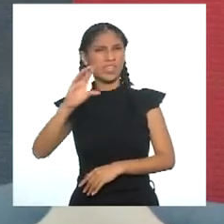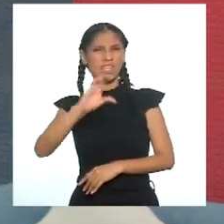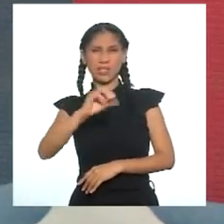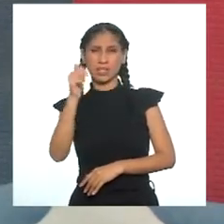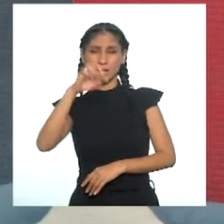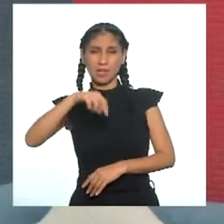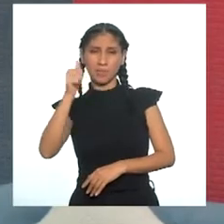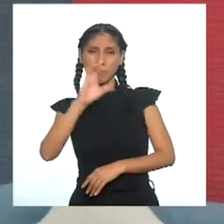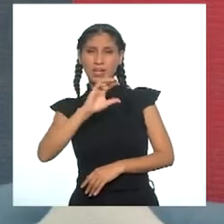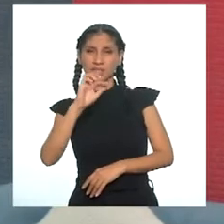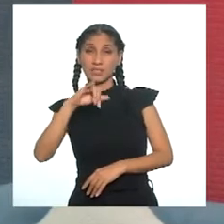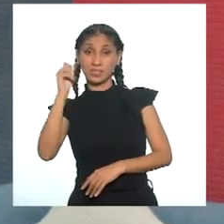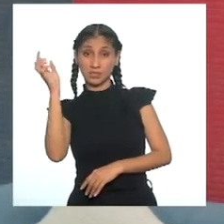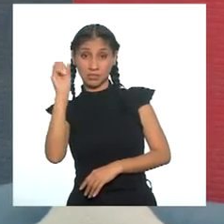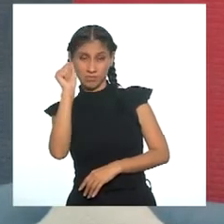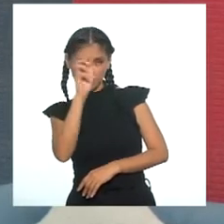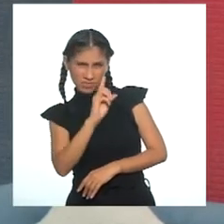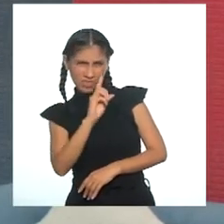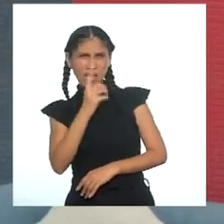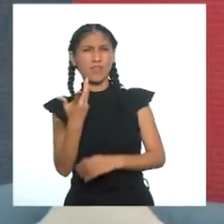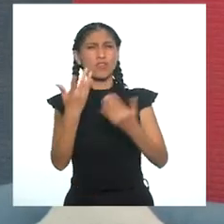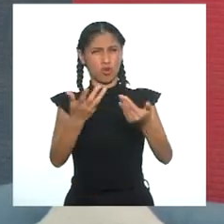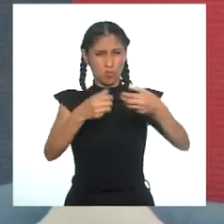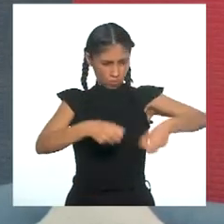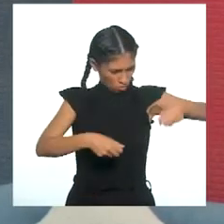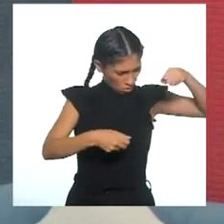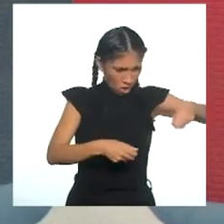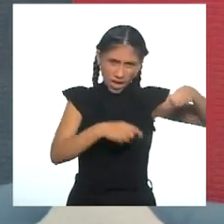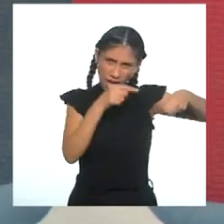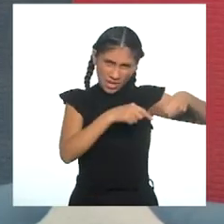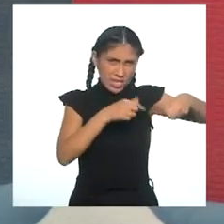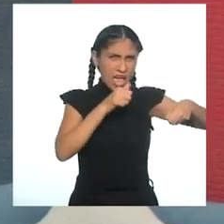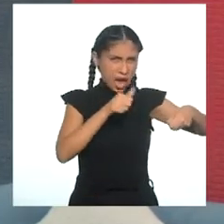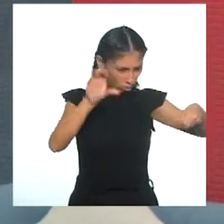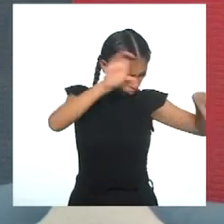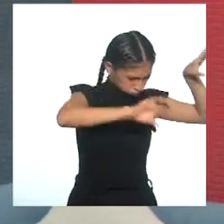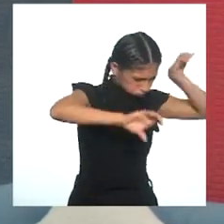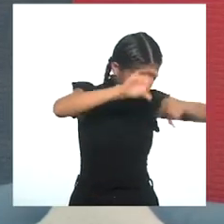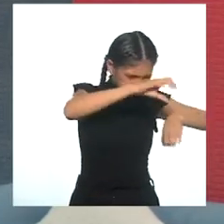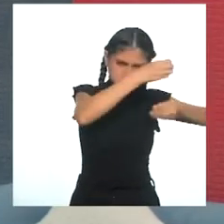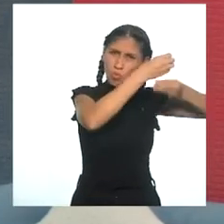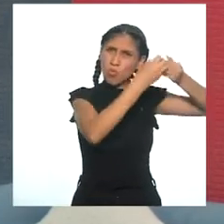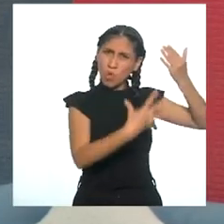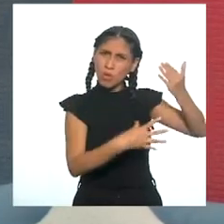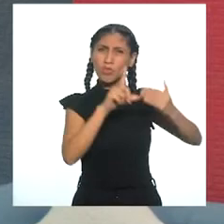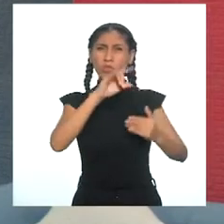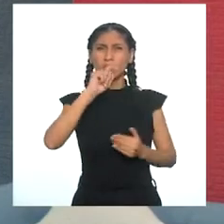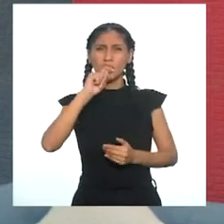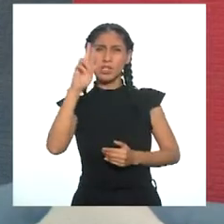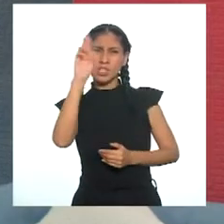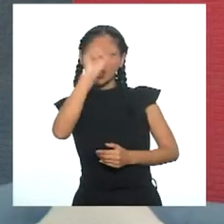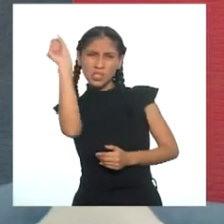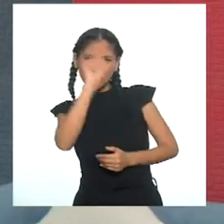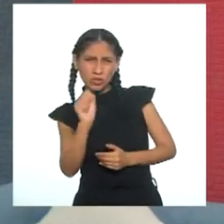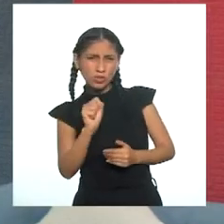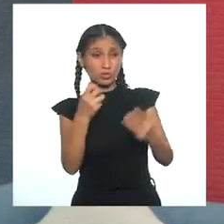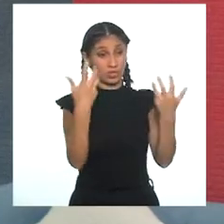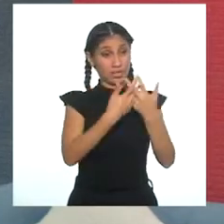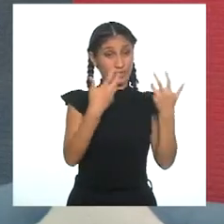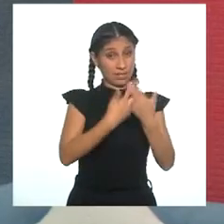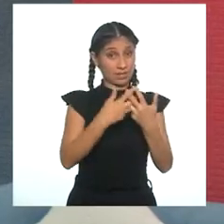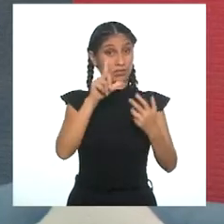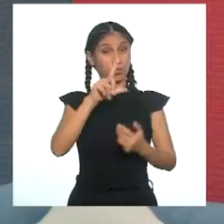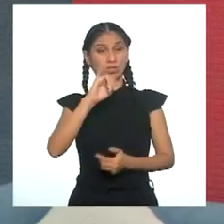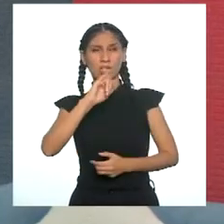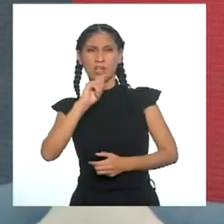propiedad de algunos objetos de contener sustancias líquidas o gaseosas dentro. Su unidad en el Sistema Internacional de Unidades es el litro,